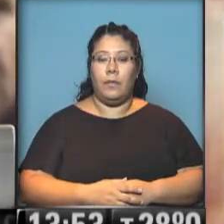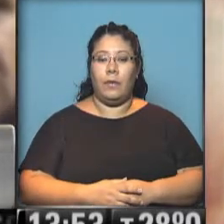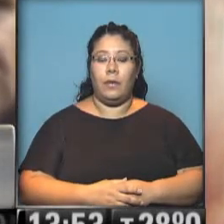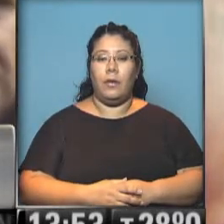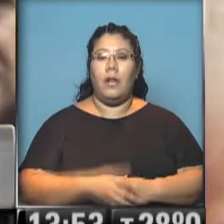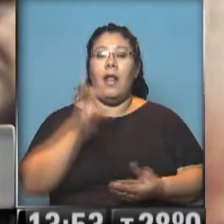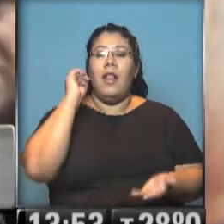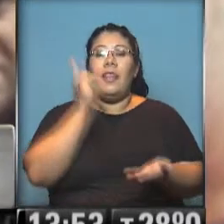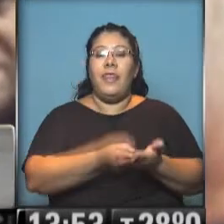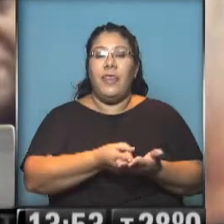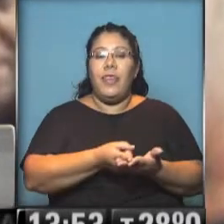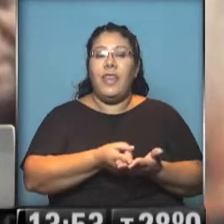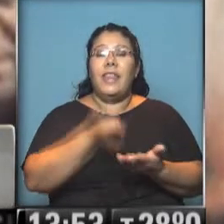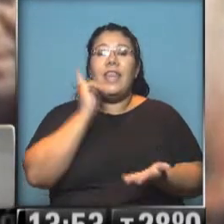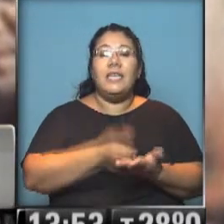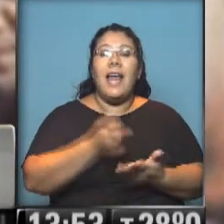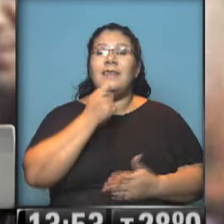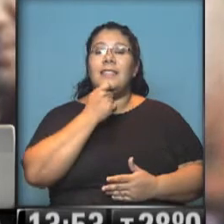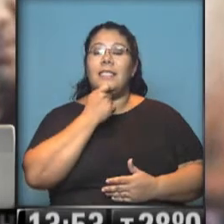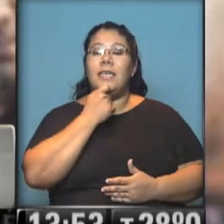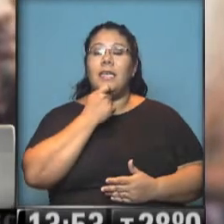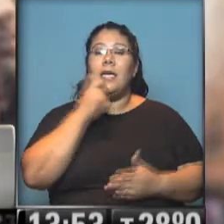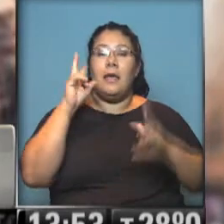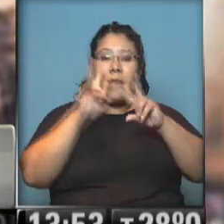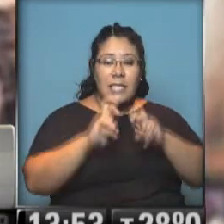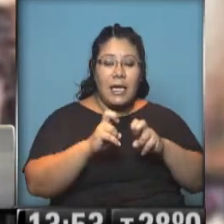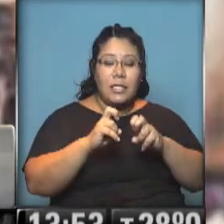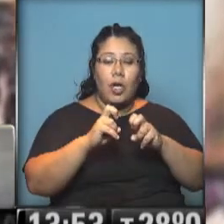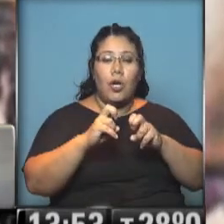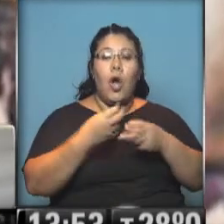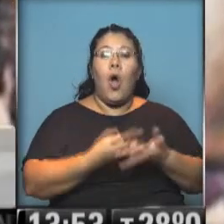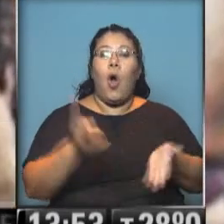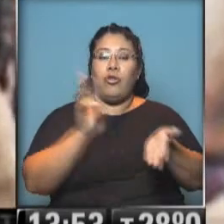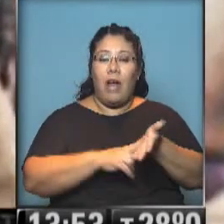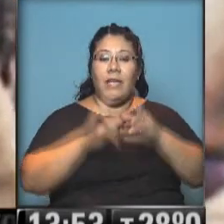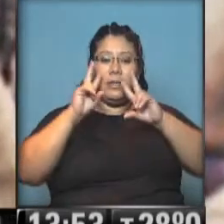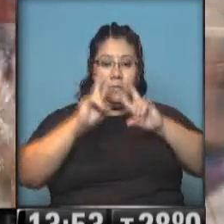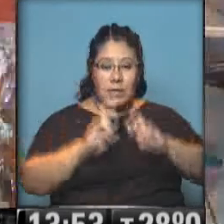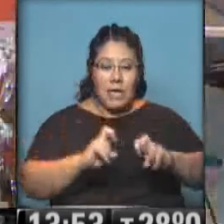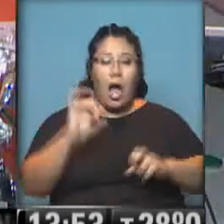definirá si se abre la investigación o si se mantiene lo dispuesto por Rafecas.